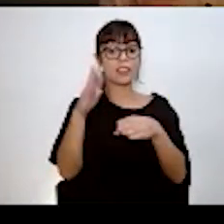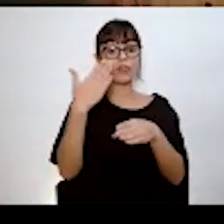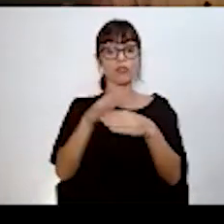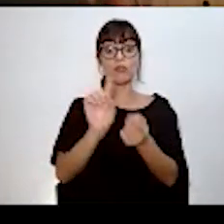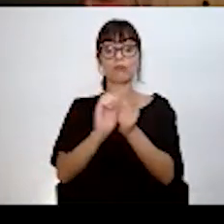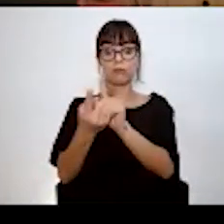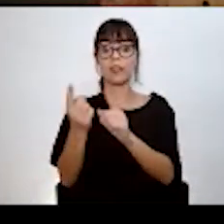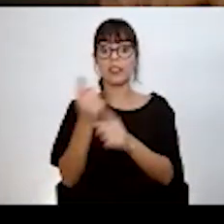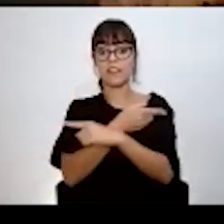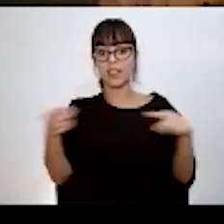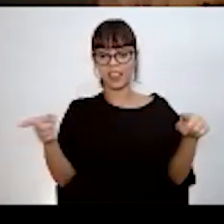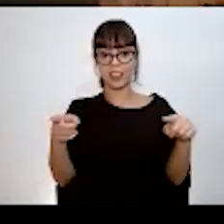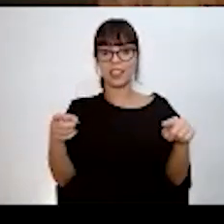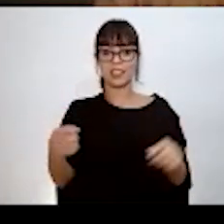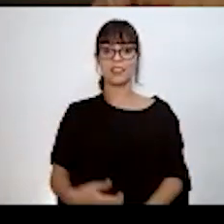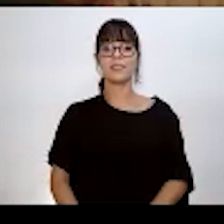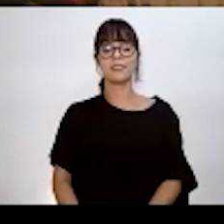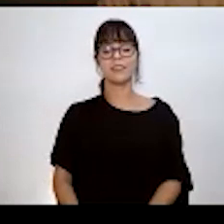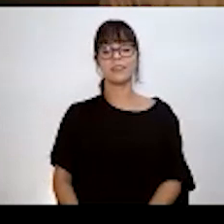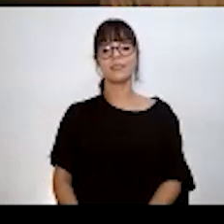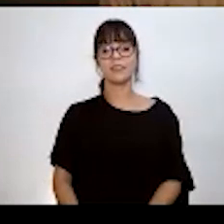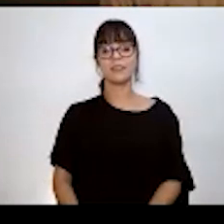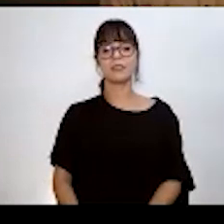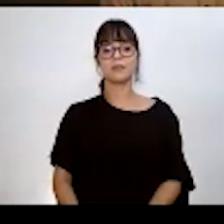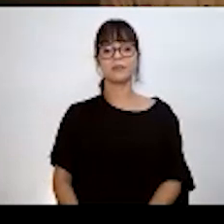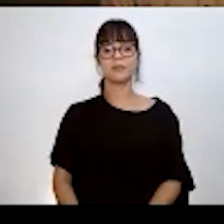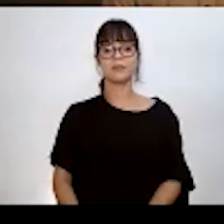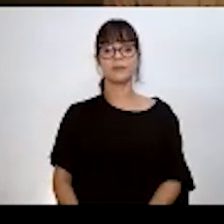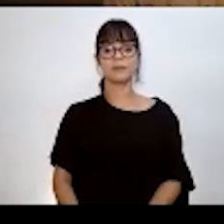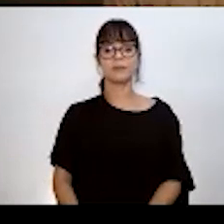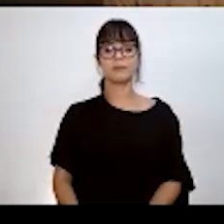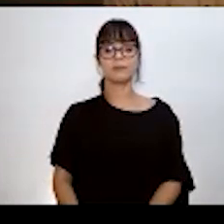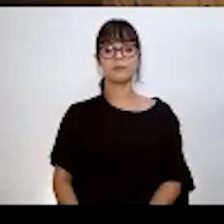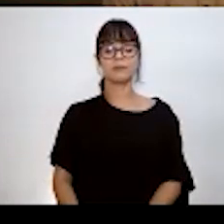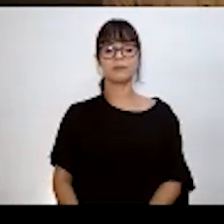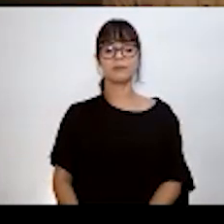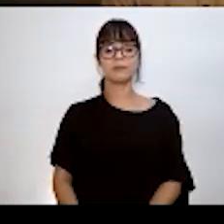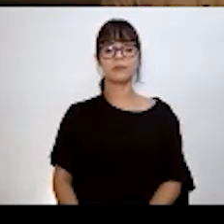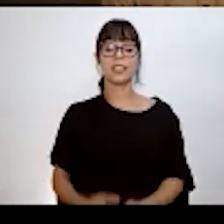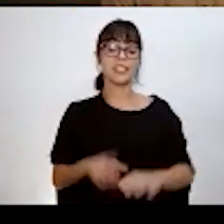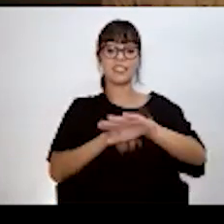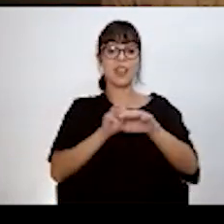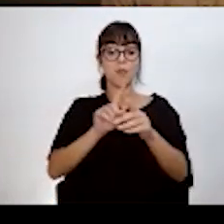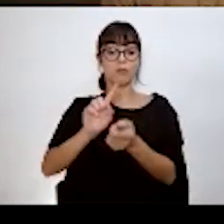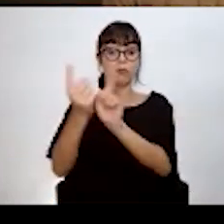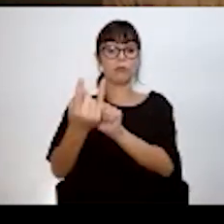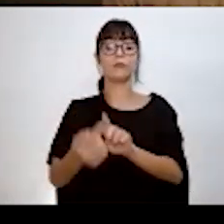desde una perspectiva histórica, ¿no? Desde una perspectiva de secuencia temporal. Es una consecuencia de una